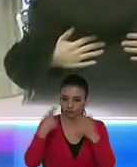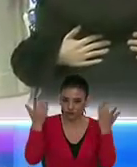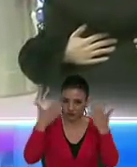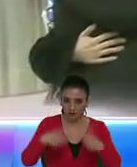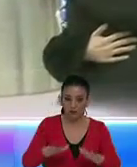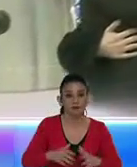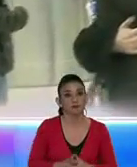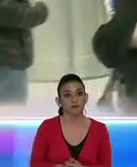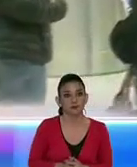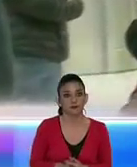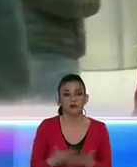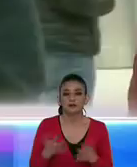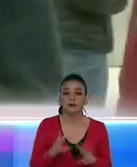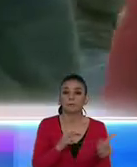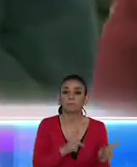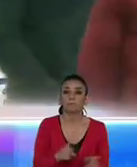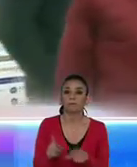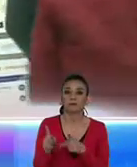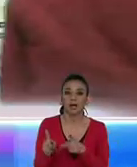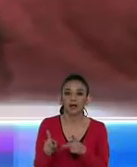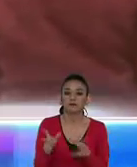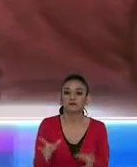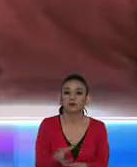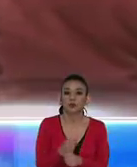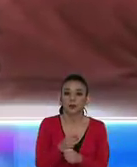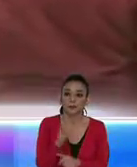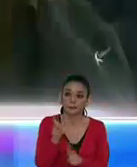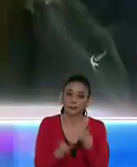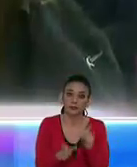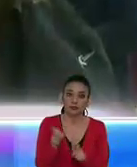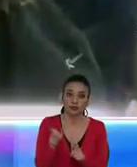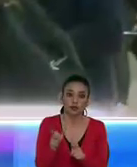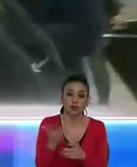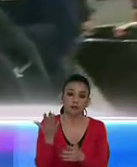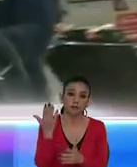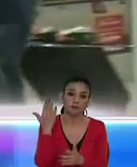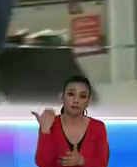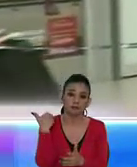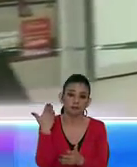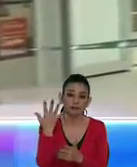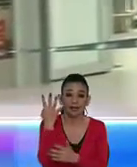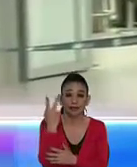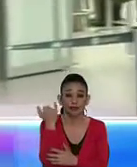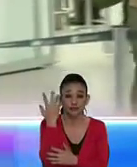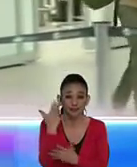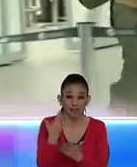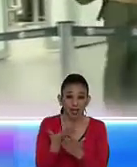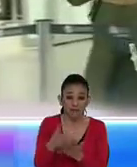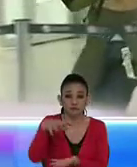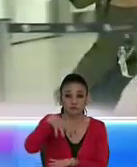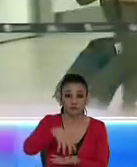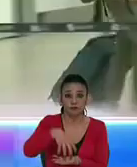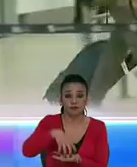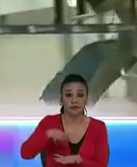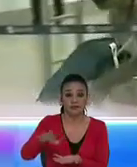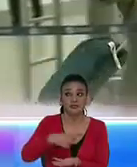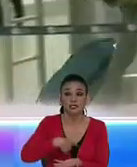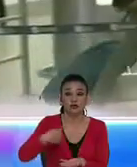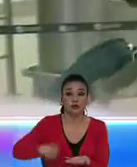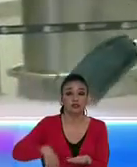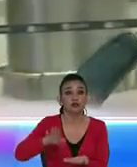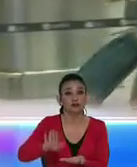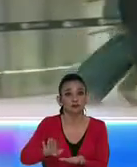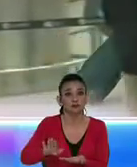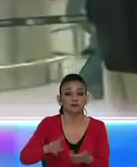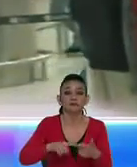aplicarán protocolos para las personas que hayan estado los últimos 14 días en las provincias de Wuhan y Hubei, Corea del